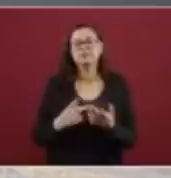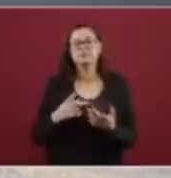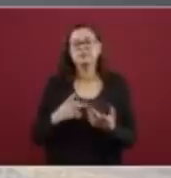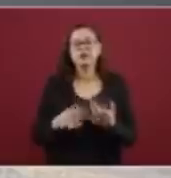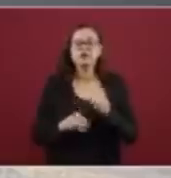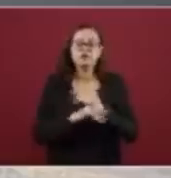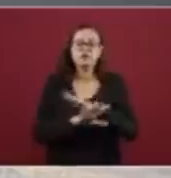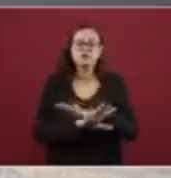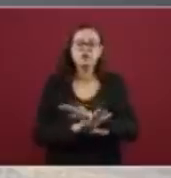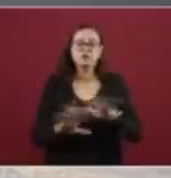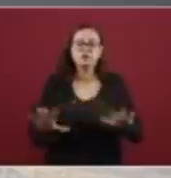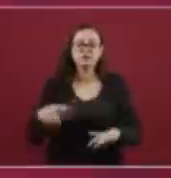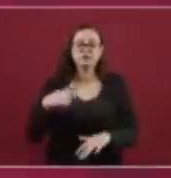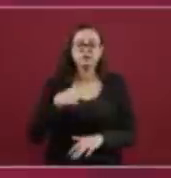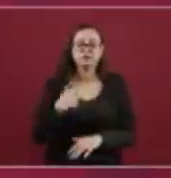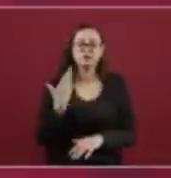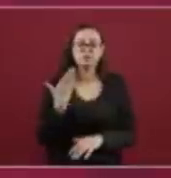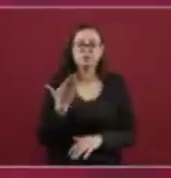la